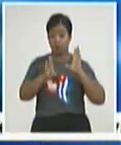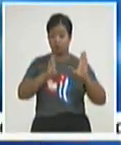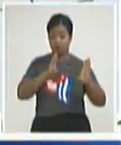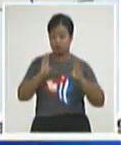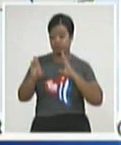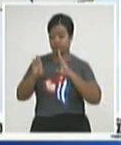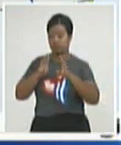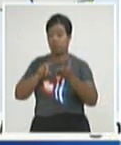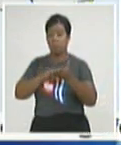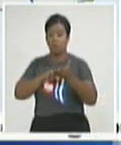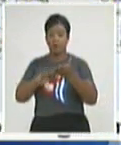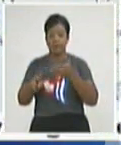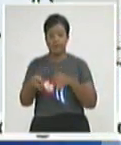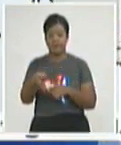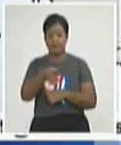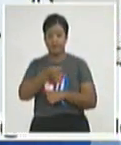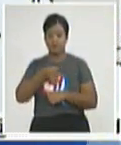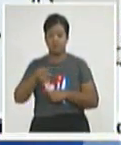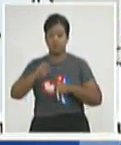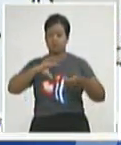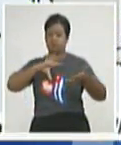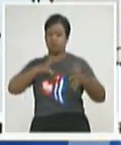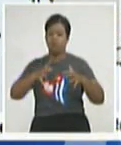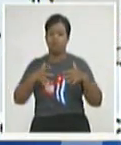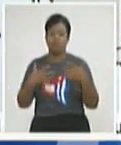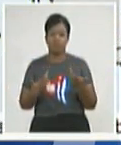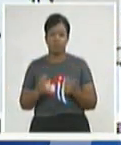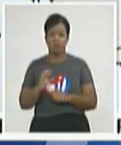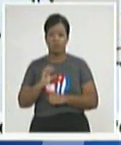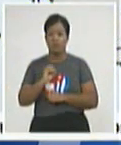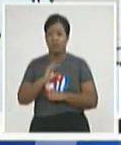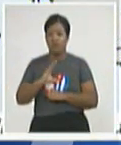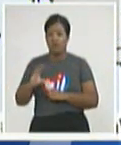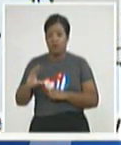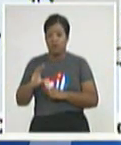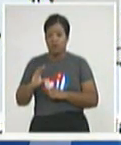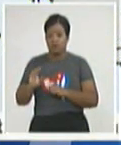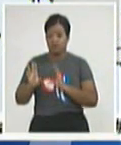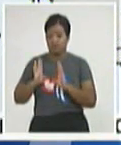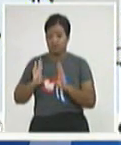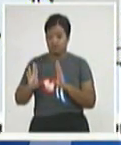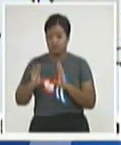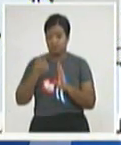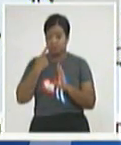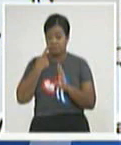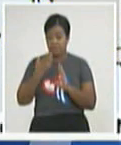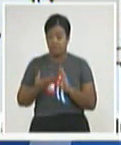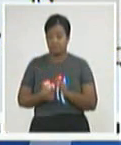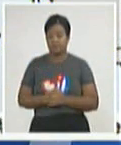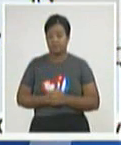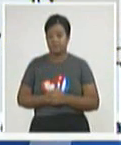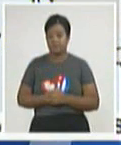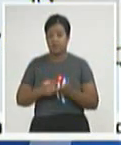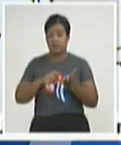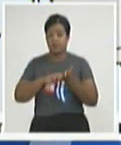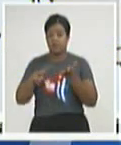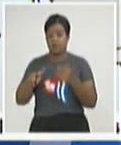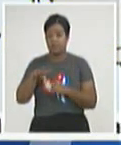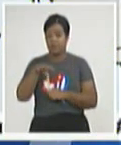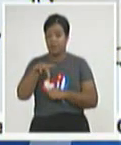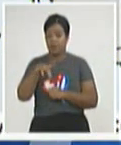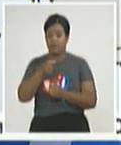las complejidades están dadas en Occidente, como se puede ver ahí, la provincia de Pinar del Río, que se ha